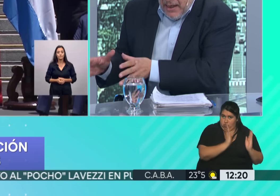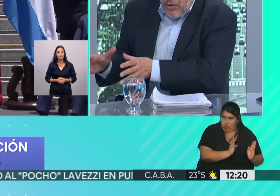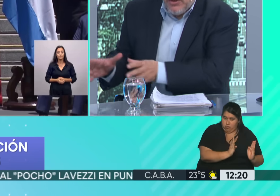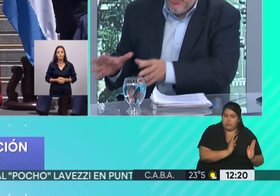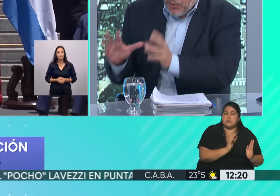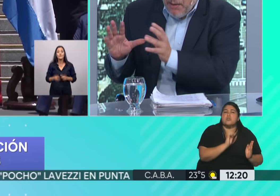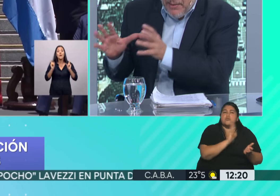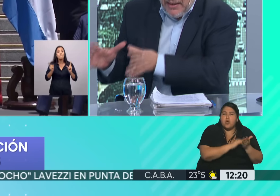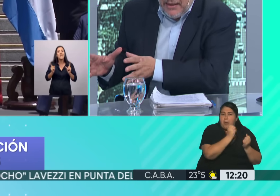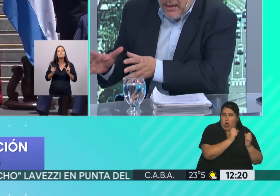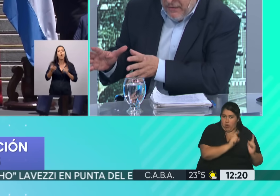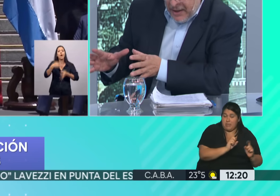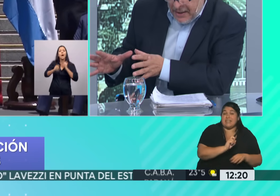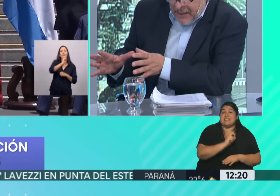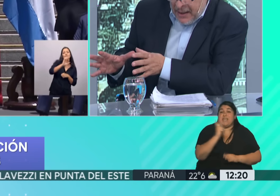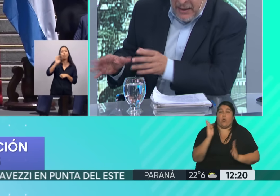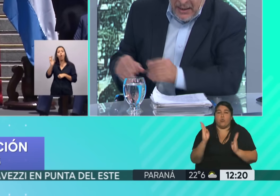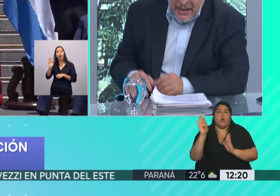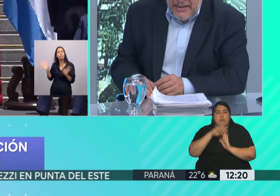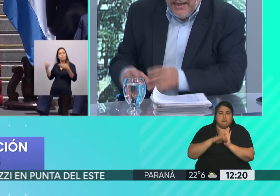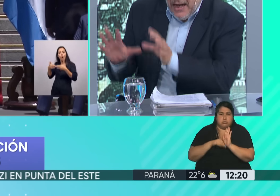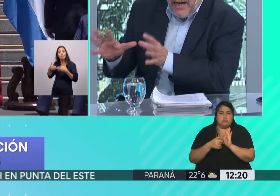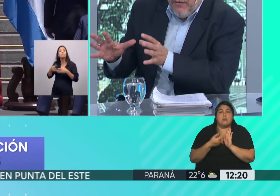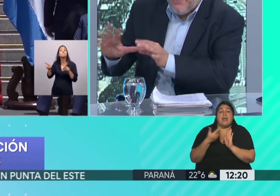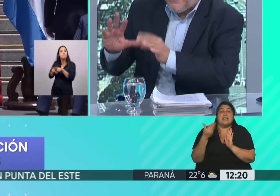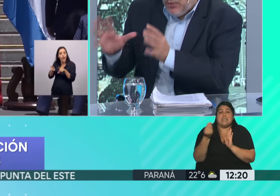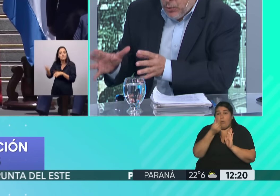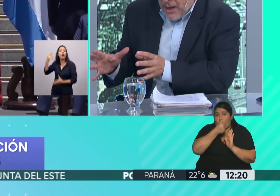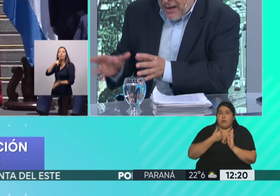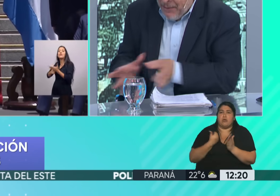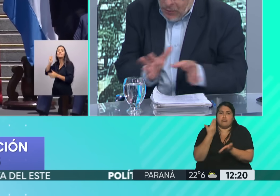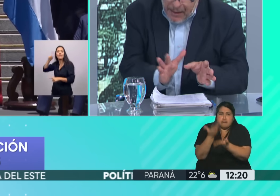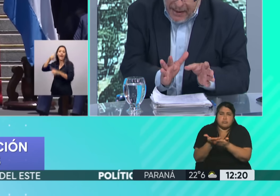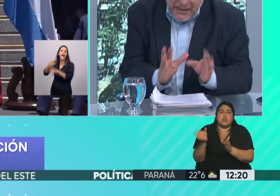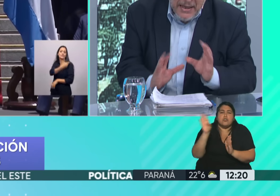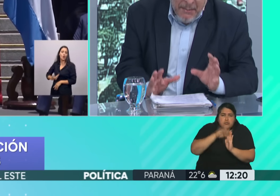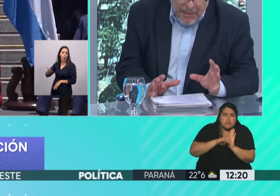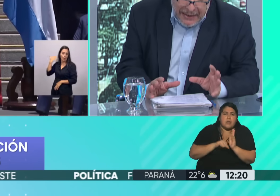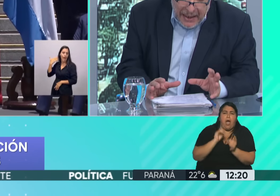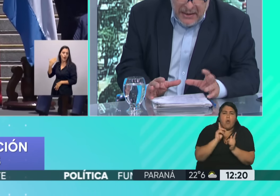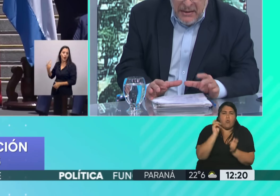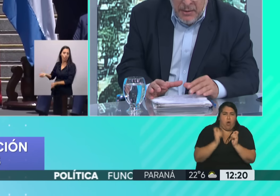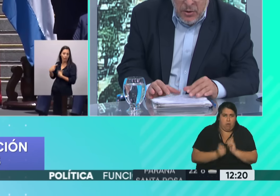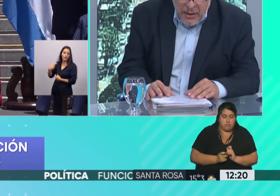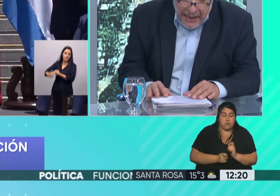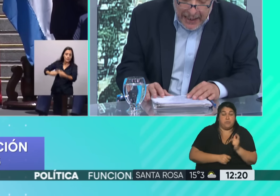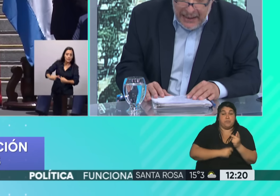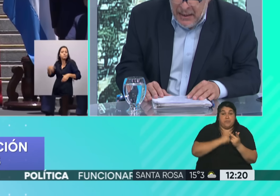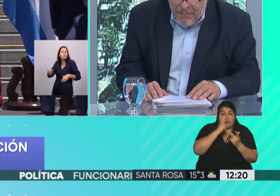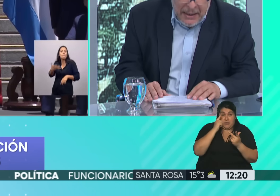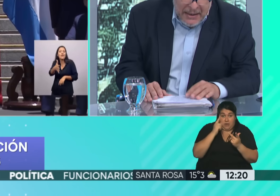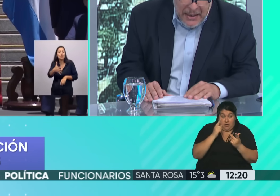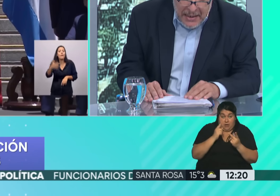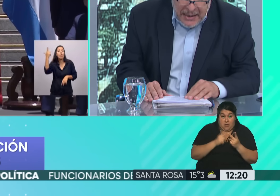va a mandar al congreso probablemente antes del fin de semana que serían las reformas estructurales pero buena parte va a estar anticipado en